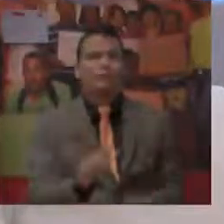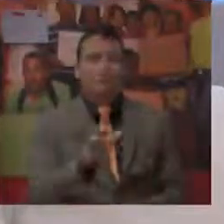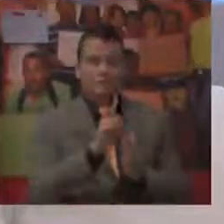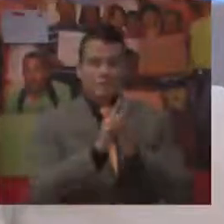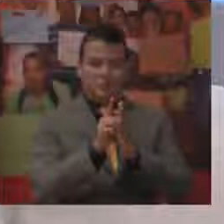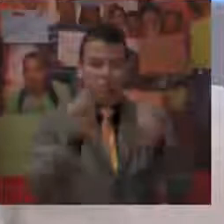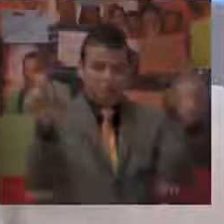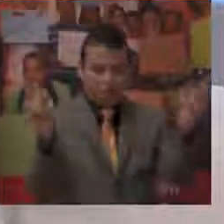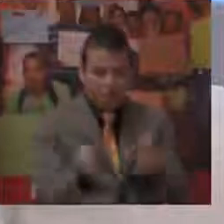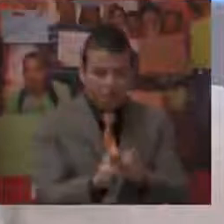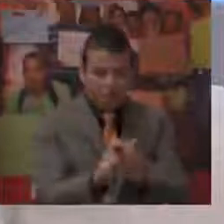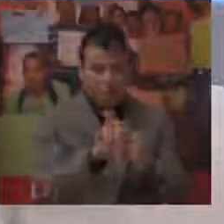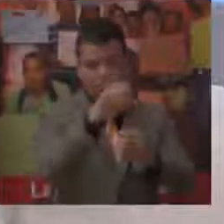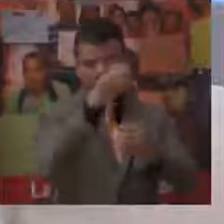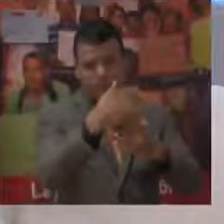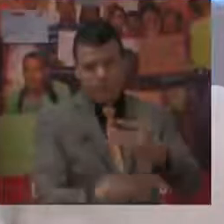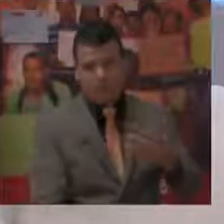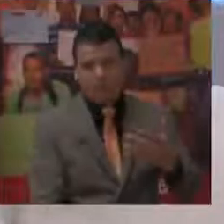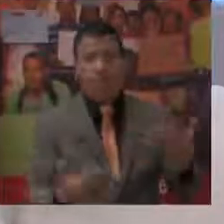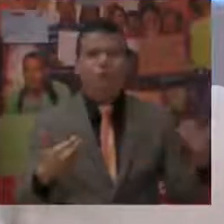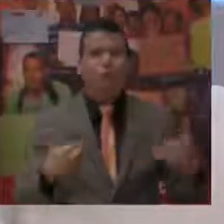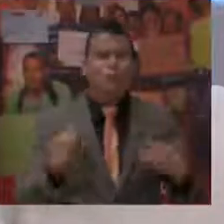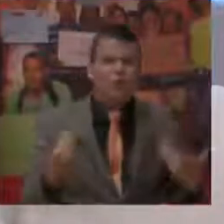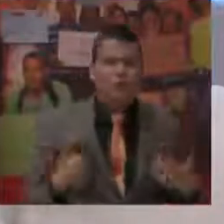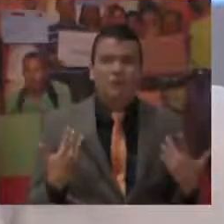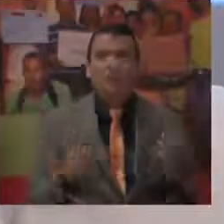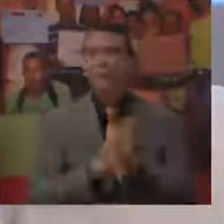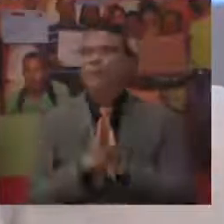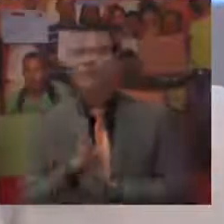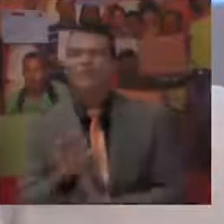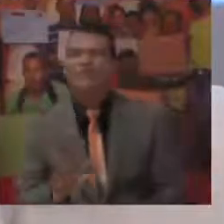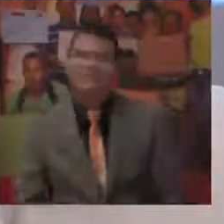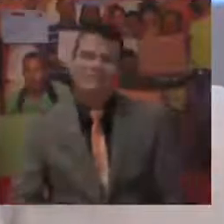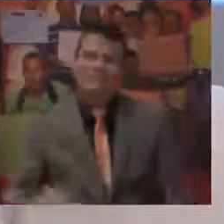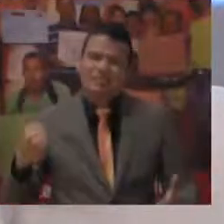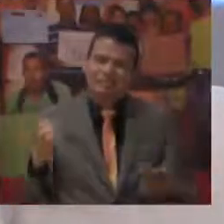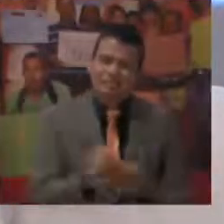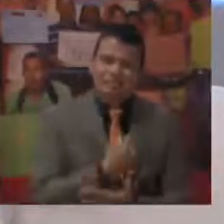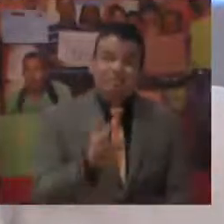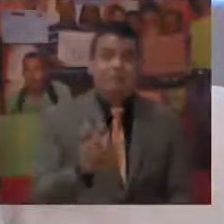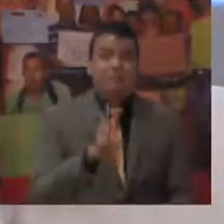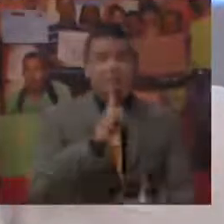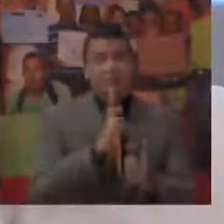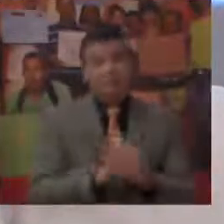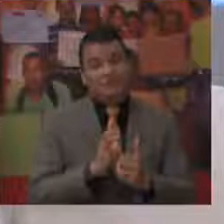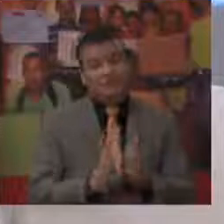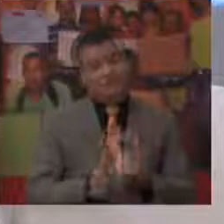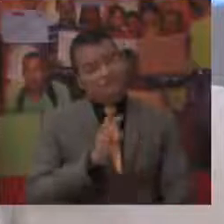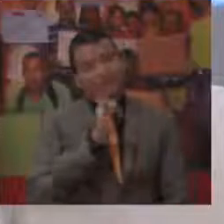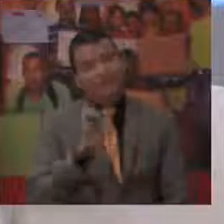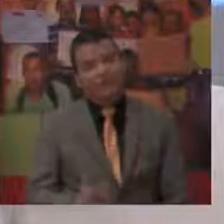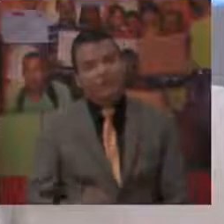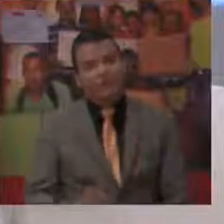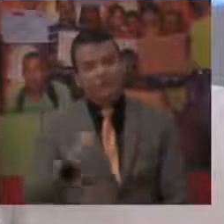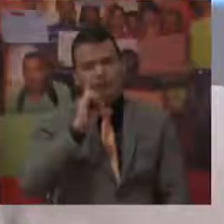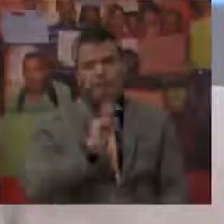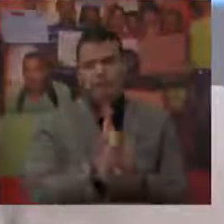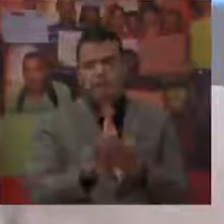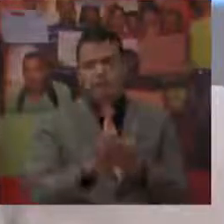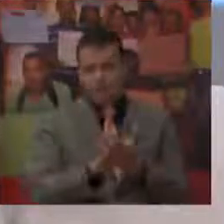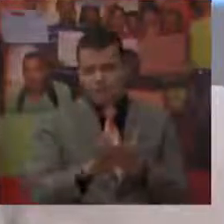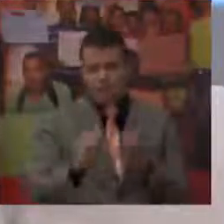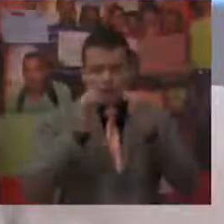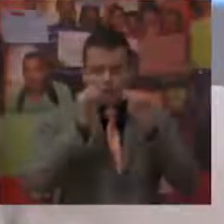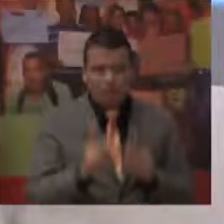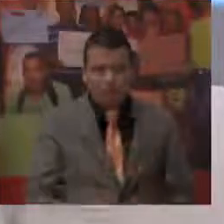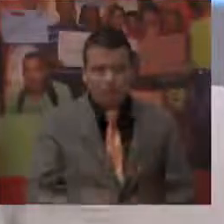minutos, tantas alegrías, tantos sinsabores, es completamente pues difícil, pero yo les cuento, para un